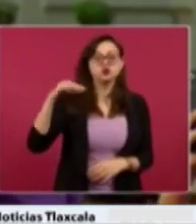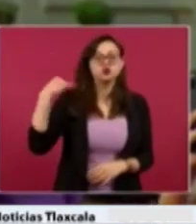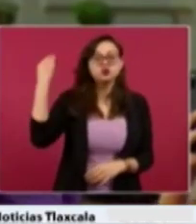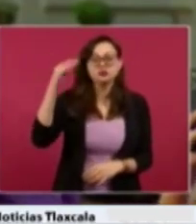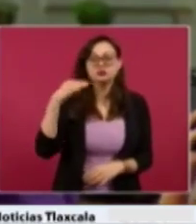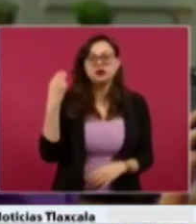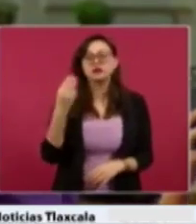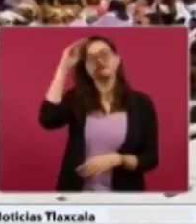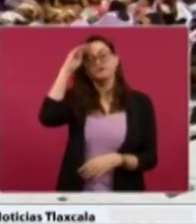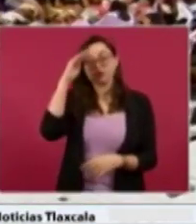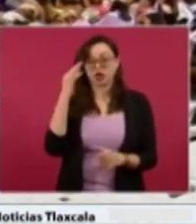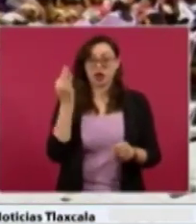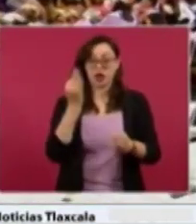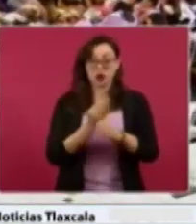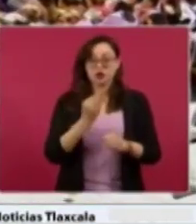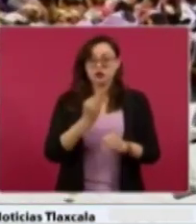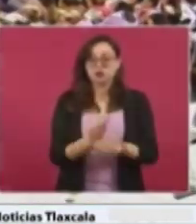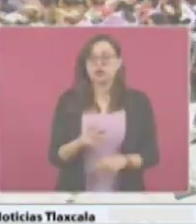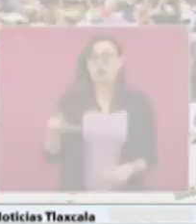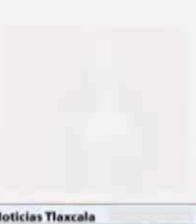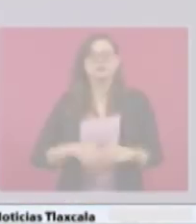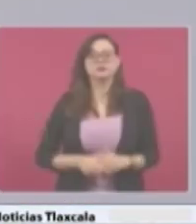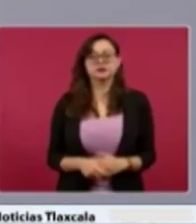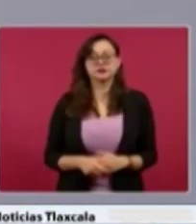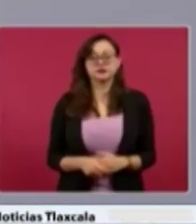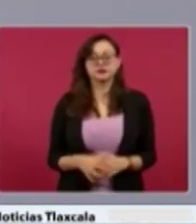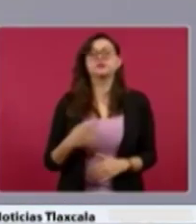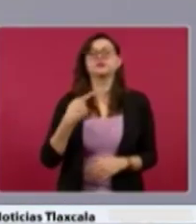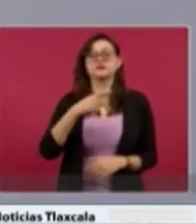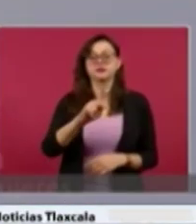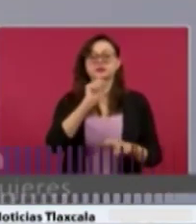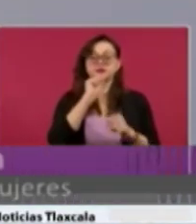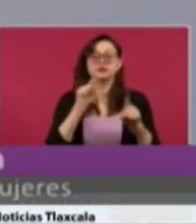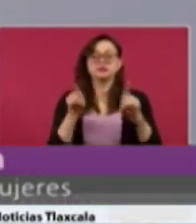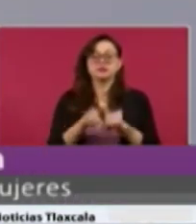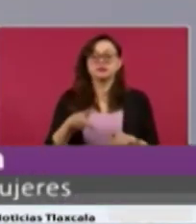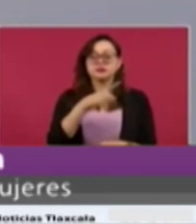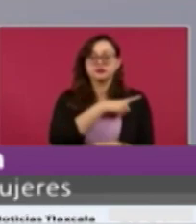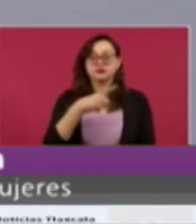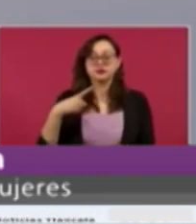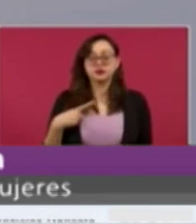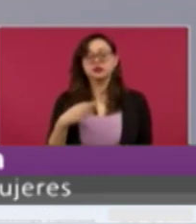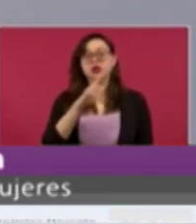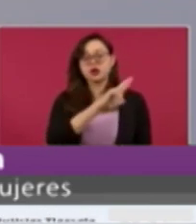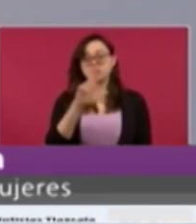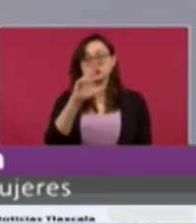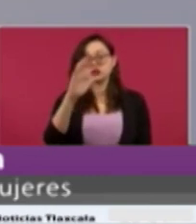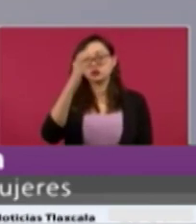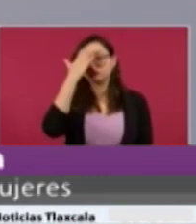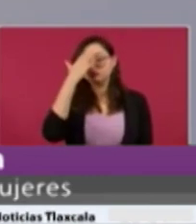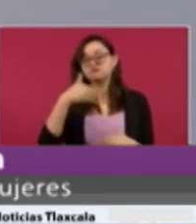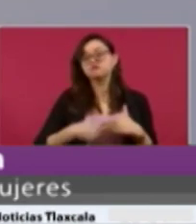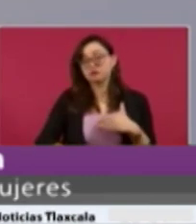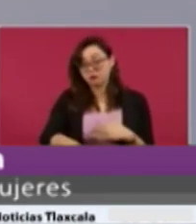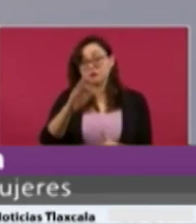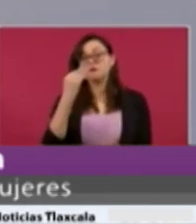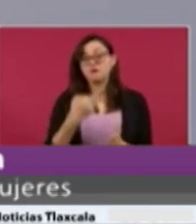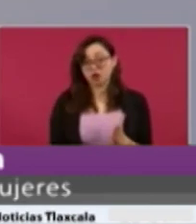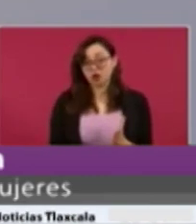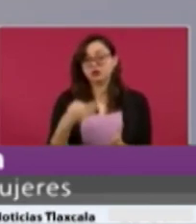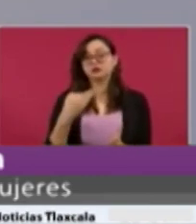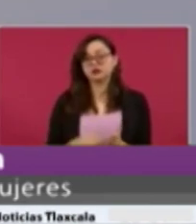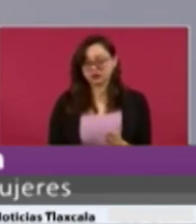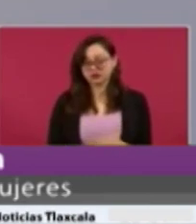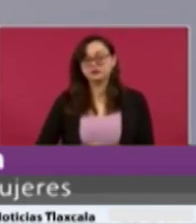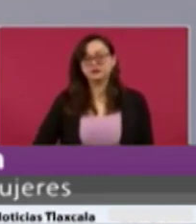embargo, indicó que aún continúa la lucha por encontrar la equidad. Tenemos que reconocer que no estamos donde queremos.